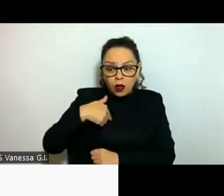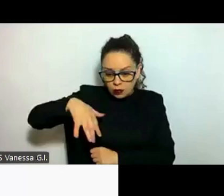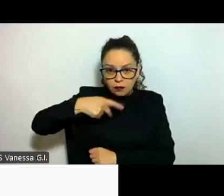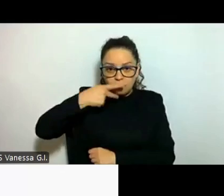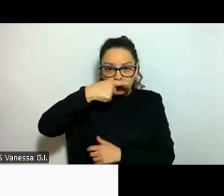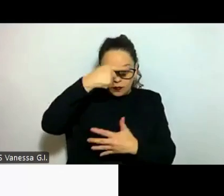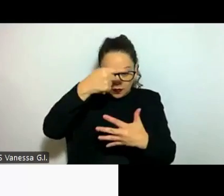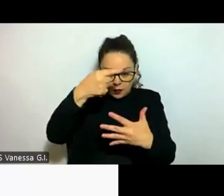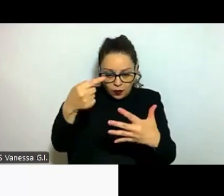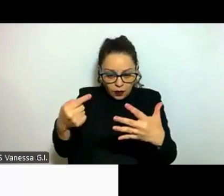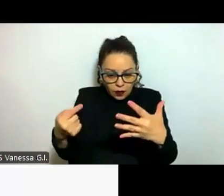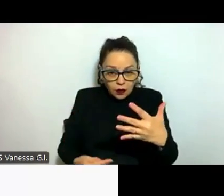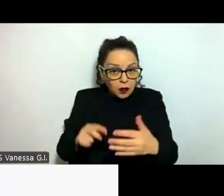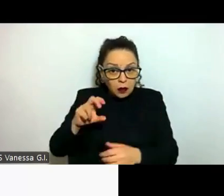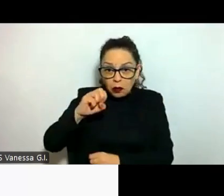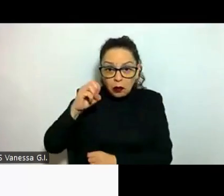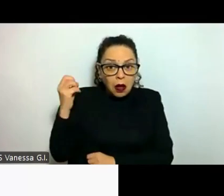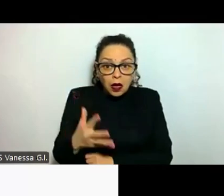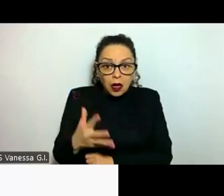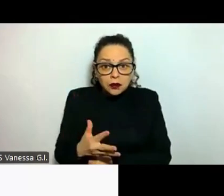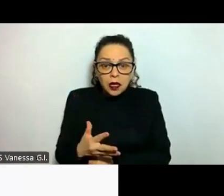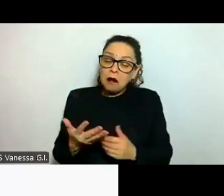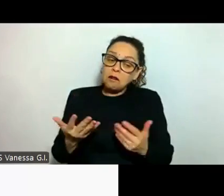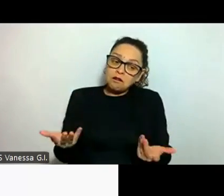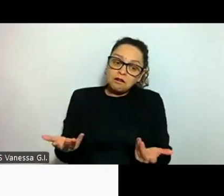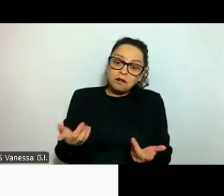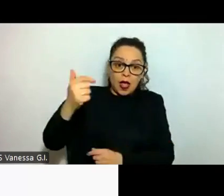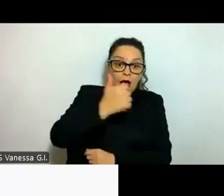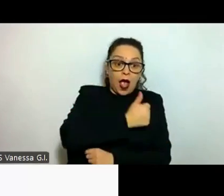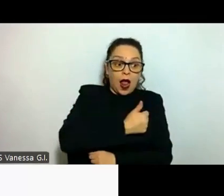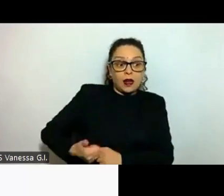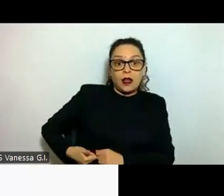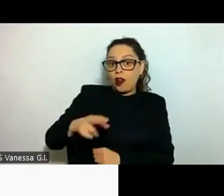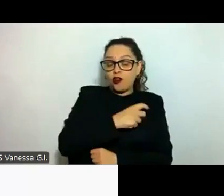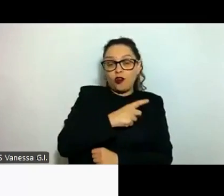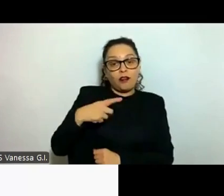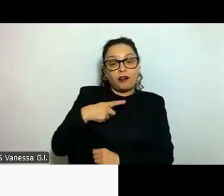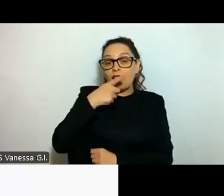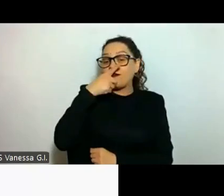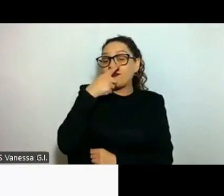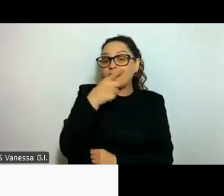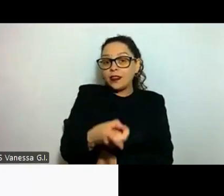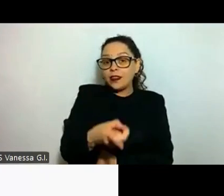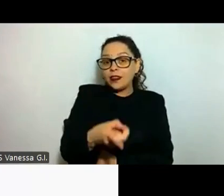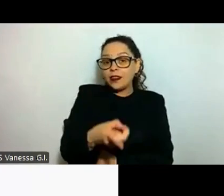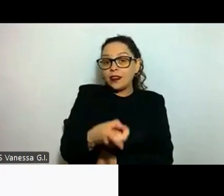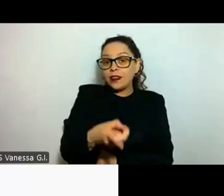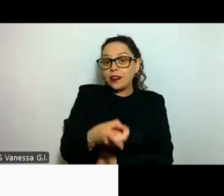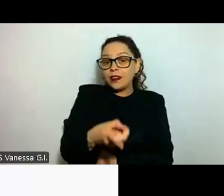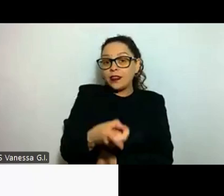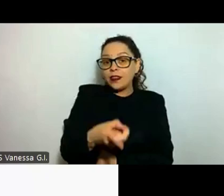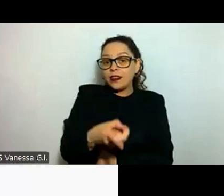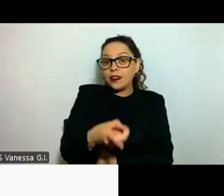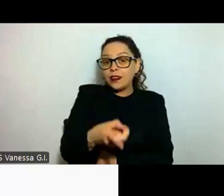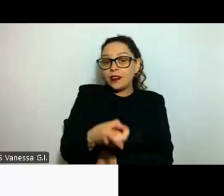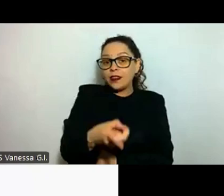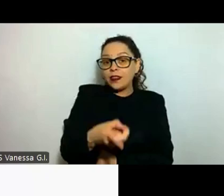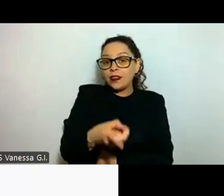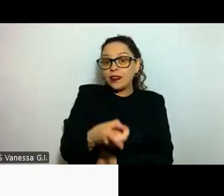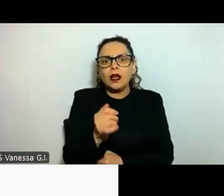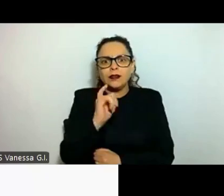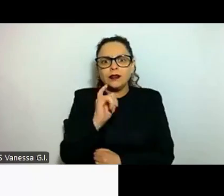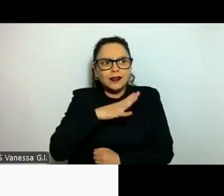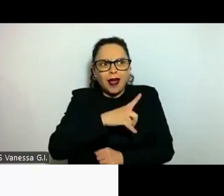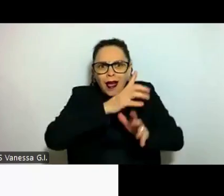interpretar y dice que la alcaldía no debió decir que no tiene uso y ocupación. Pues entonces, ¿somos o no somos? Le